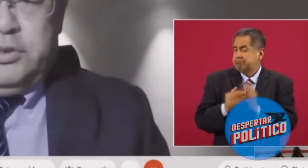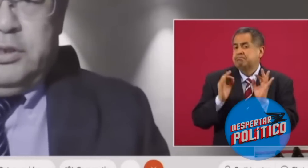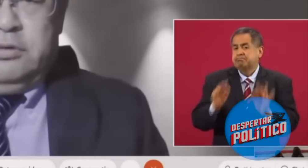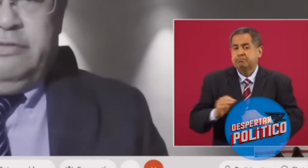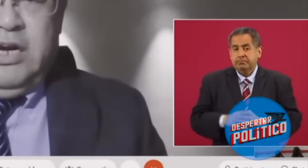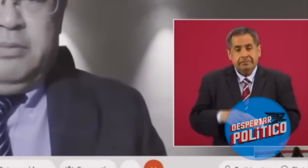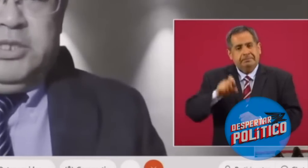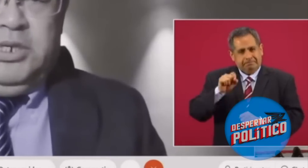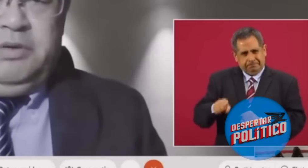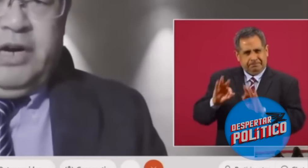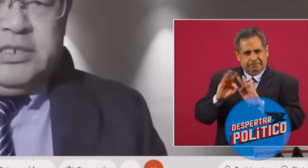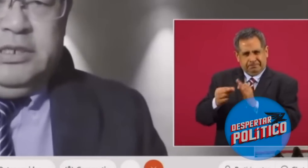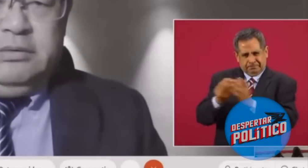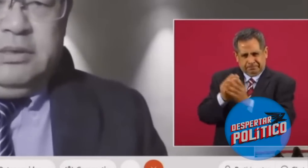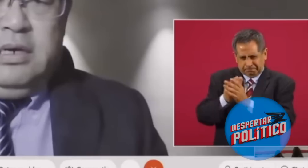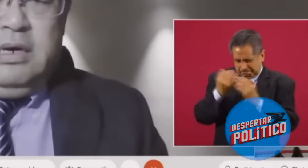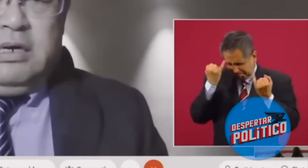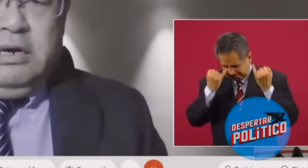Esta misma tecnología se ha empleado